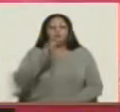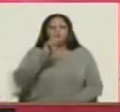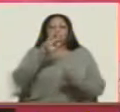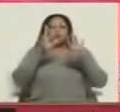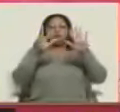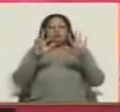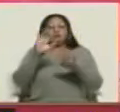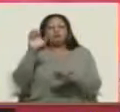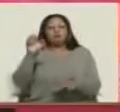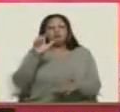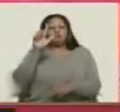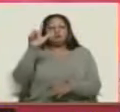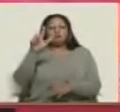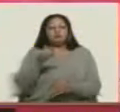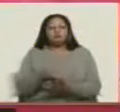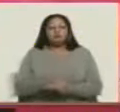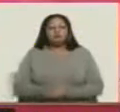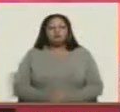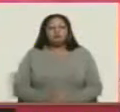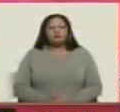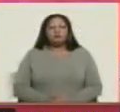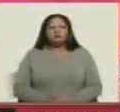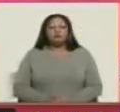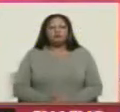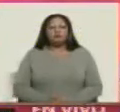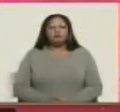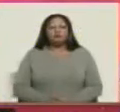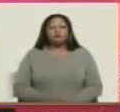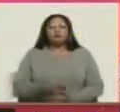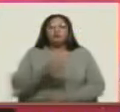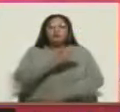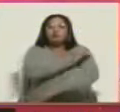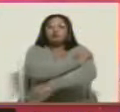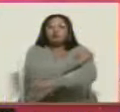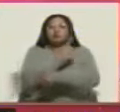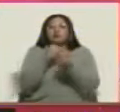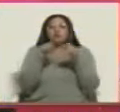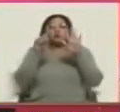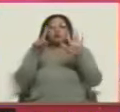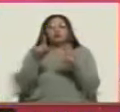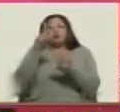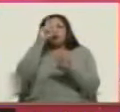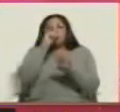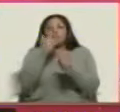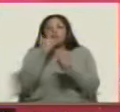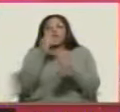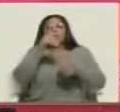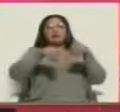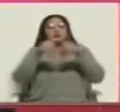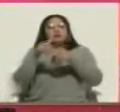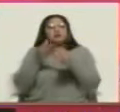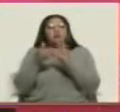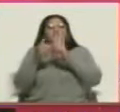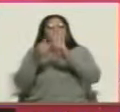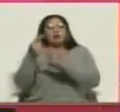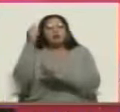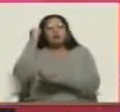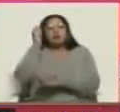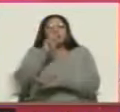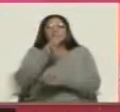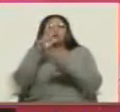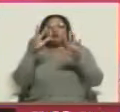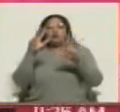julio. Una oposición que tiene como 6 años pidiendo elecciones, el CNE sale con la fecha 28 de